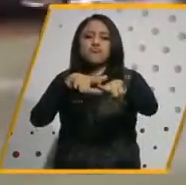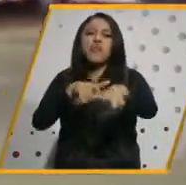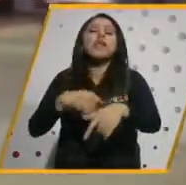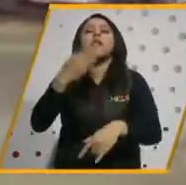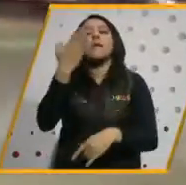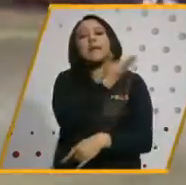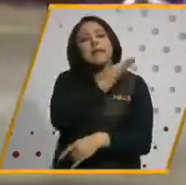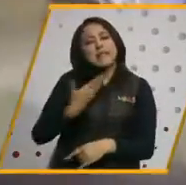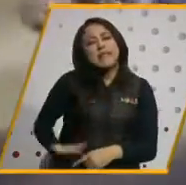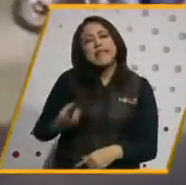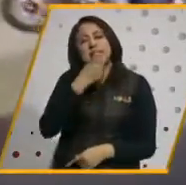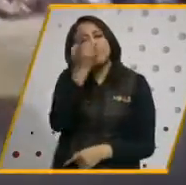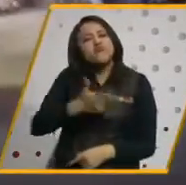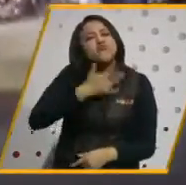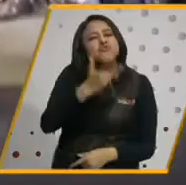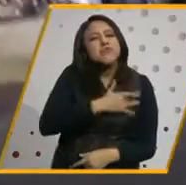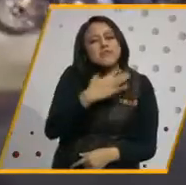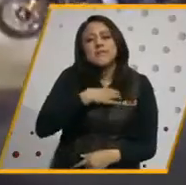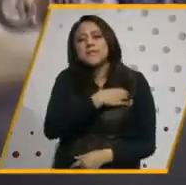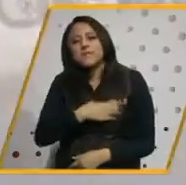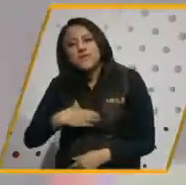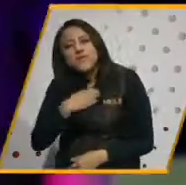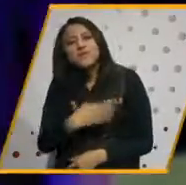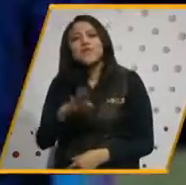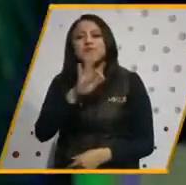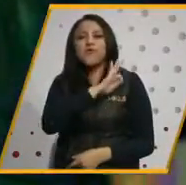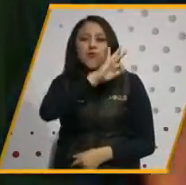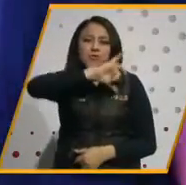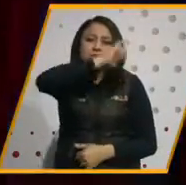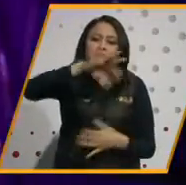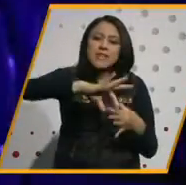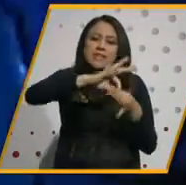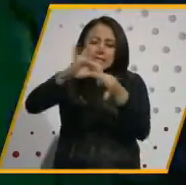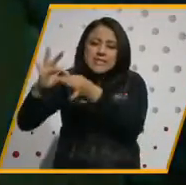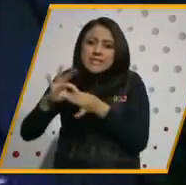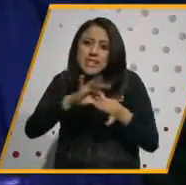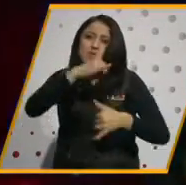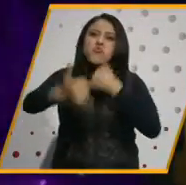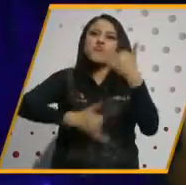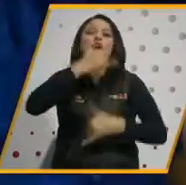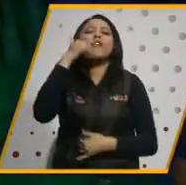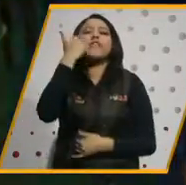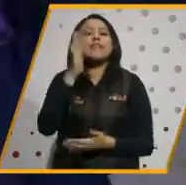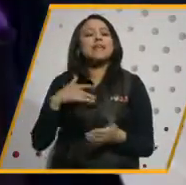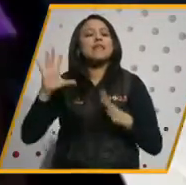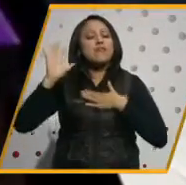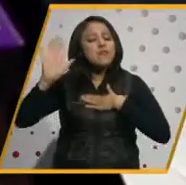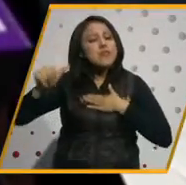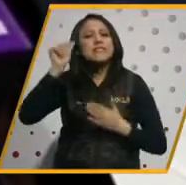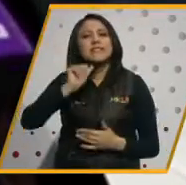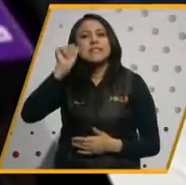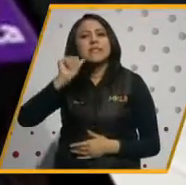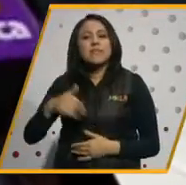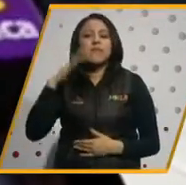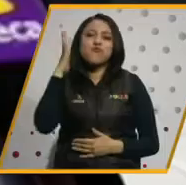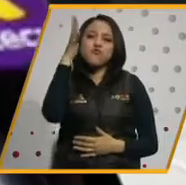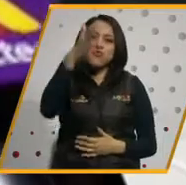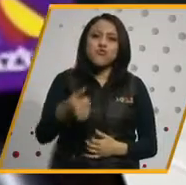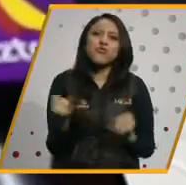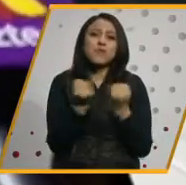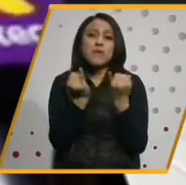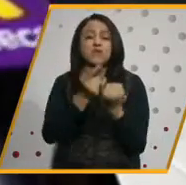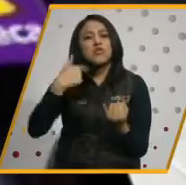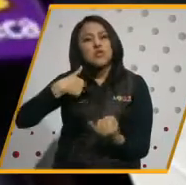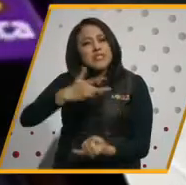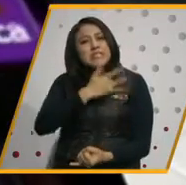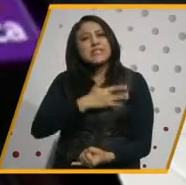compartió su emoción y entusiasmo por unirse a la campaña Juguetón y sin duda refrendó su compromiso por seguir participando. Muy entusiasmado de que nos haya invitado